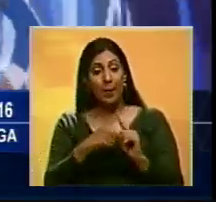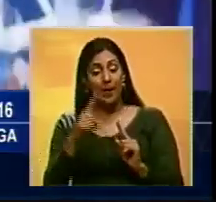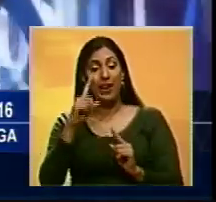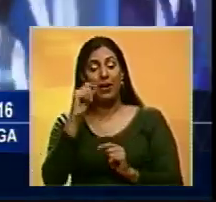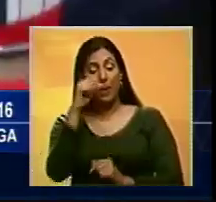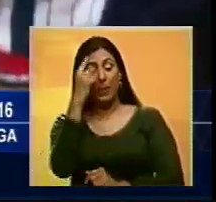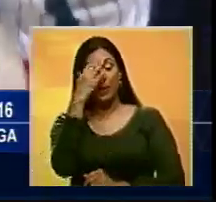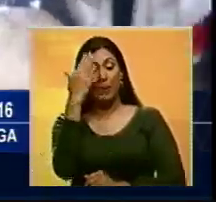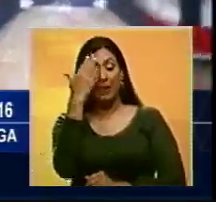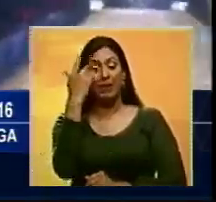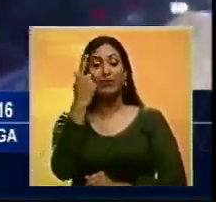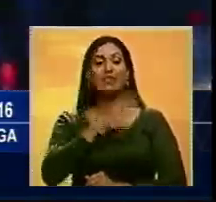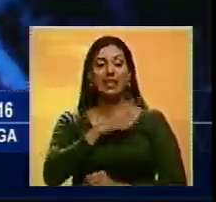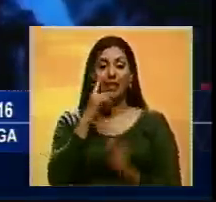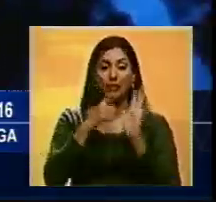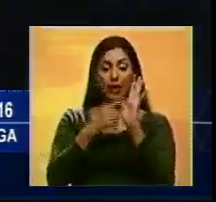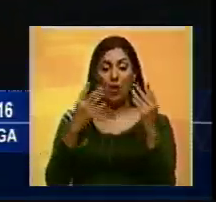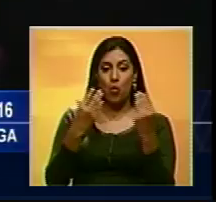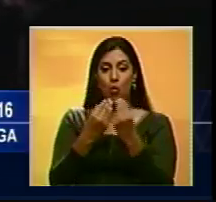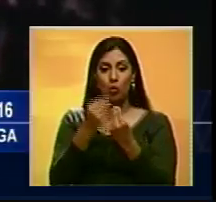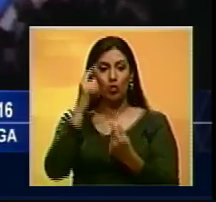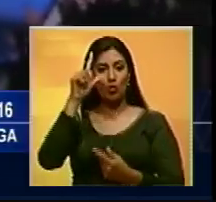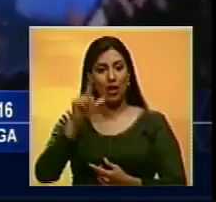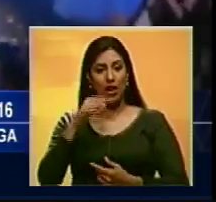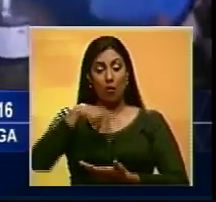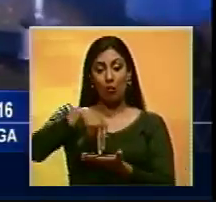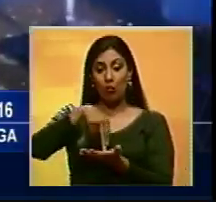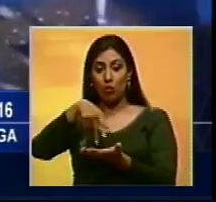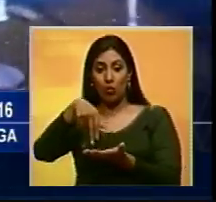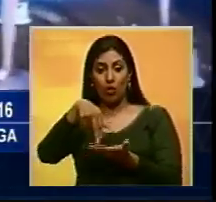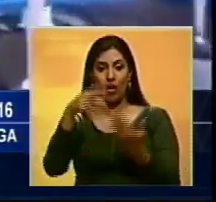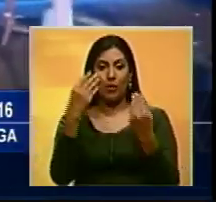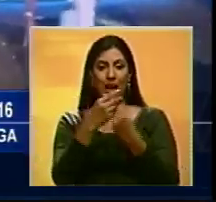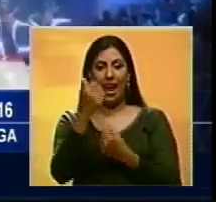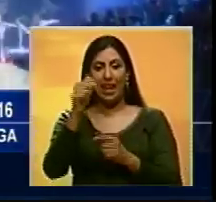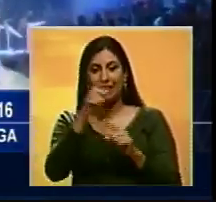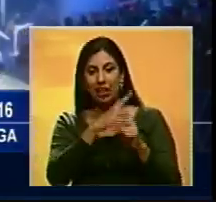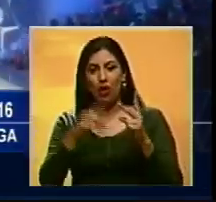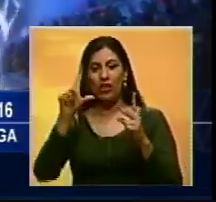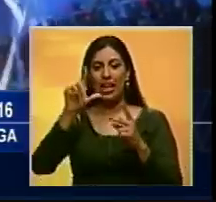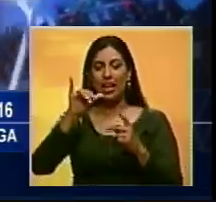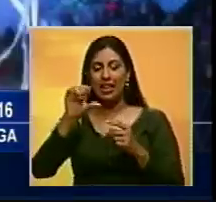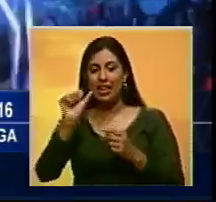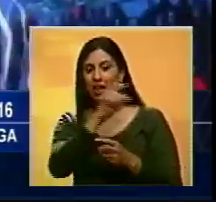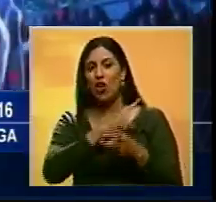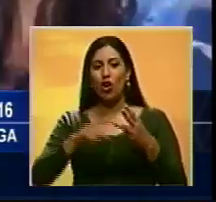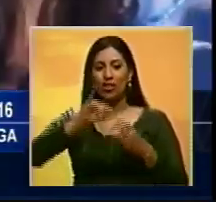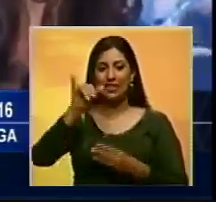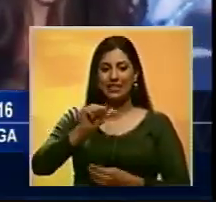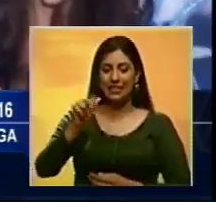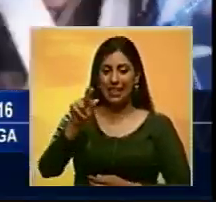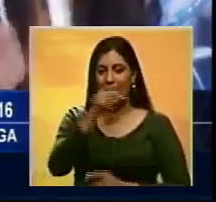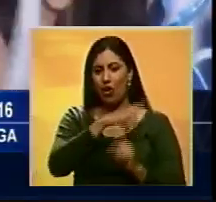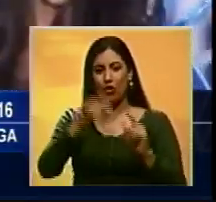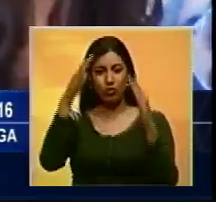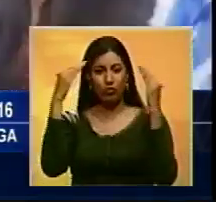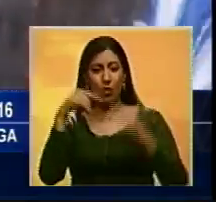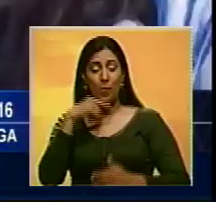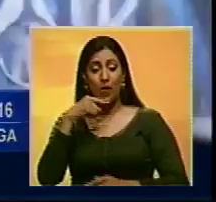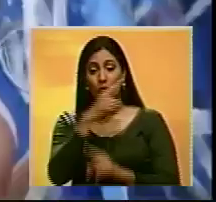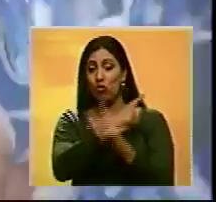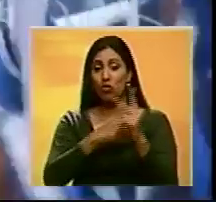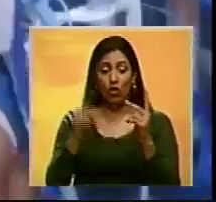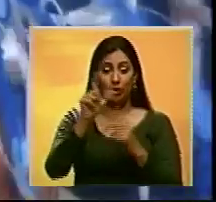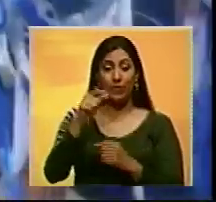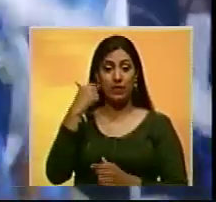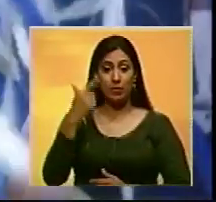la primera vez que vamos a verla junto a Adriana Lima, Alessandra Ambrosio, Lily Aldi, Sara Sampaio, Taylor Hill, Jasmine Tux